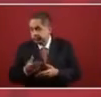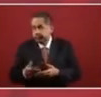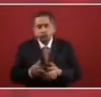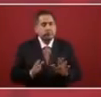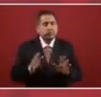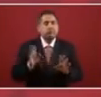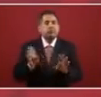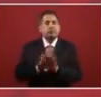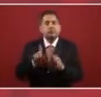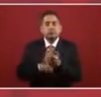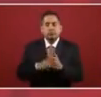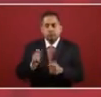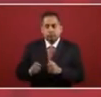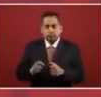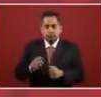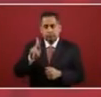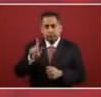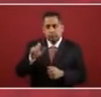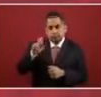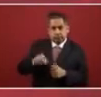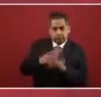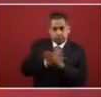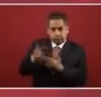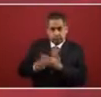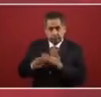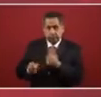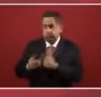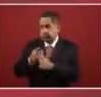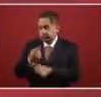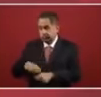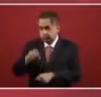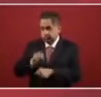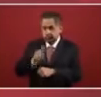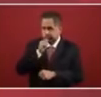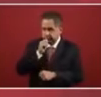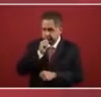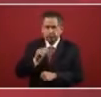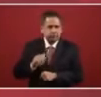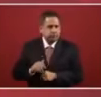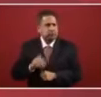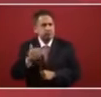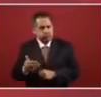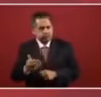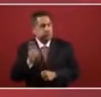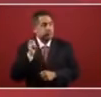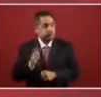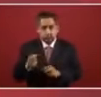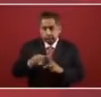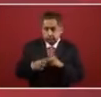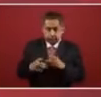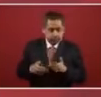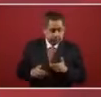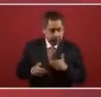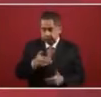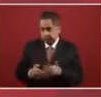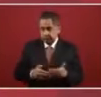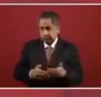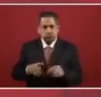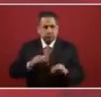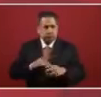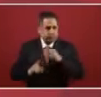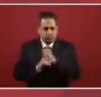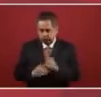dentro todavía de los planes y programas de estas primeras semanas, de manera que al desempeño escolar no le